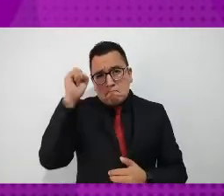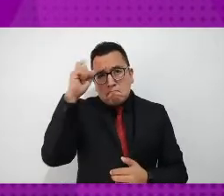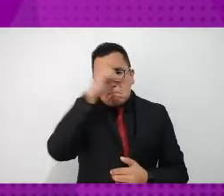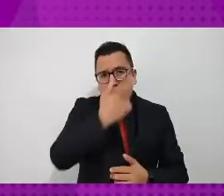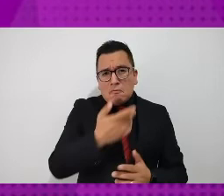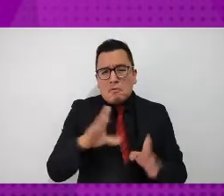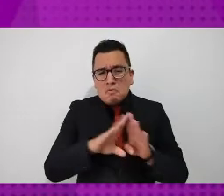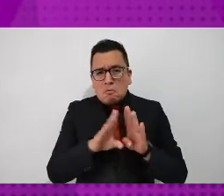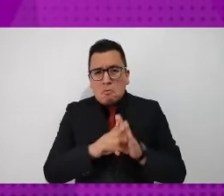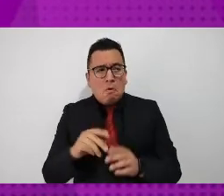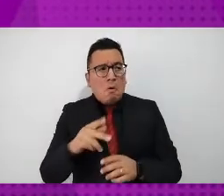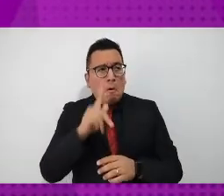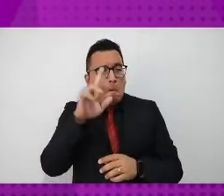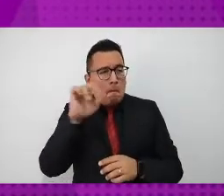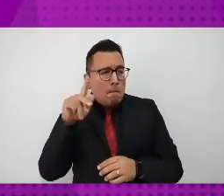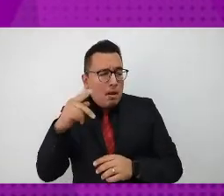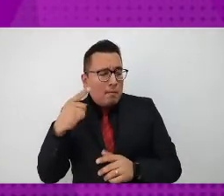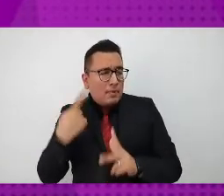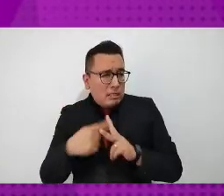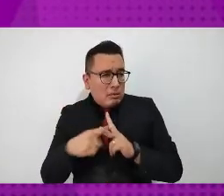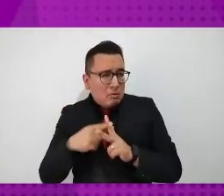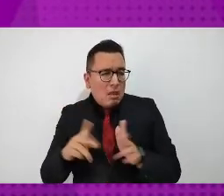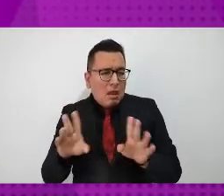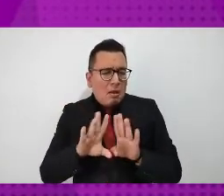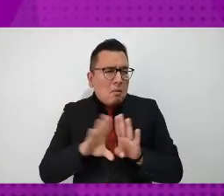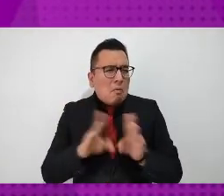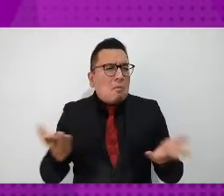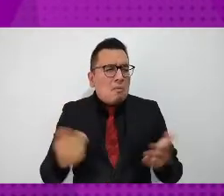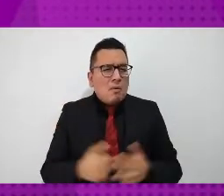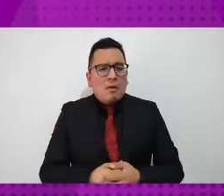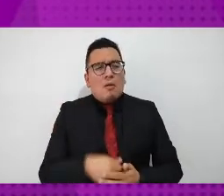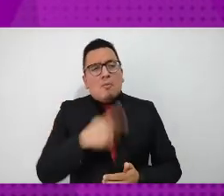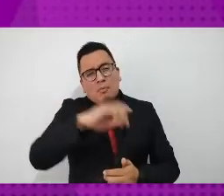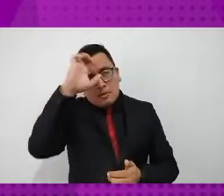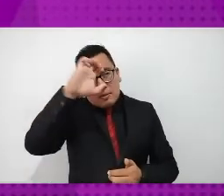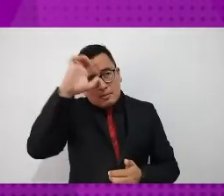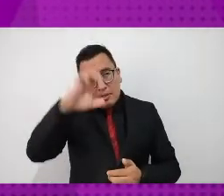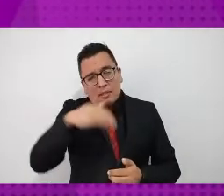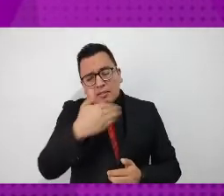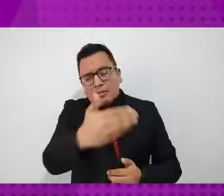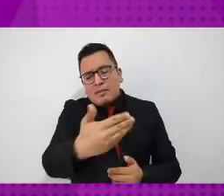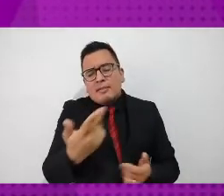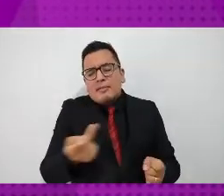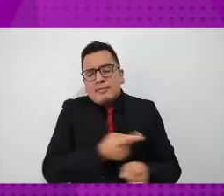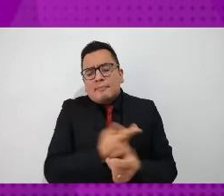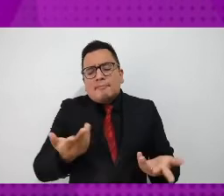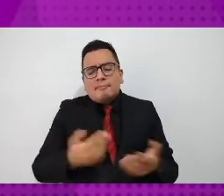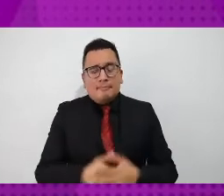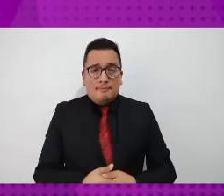cómo les fue con el premier conteo rápido y cuáles son las experiencias post electorales que nos dejó esa elección